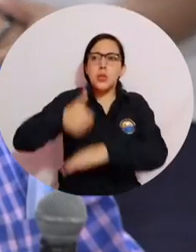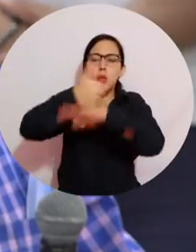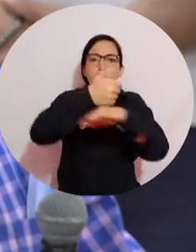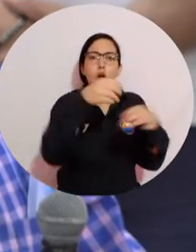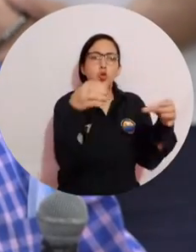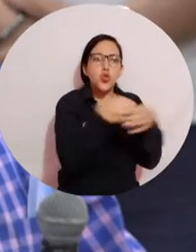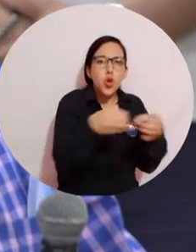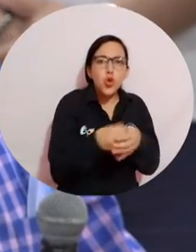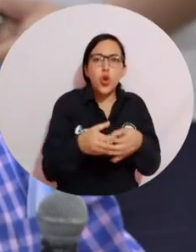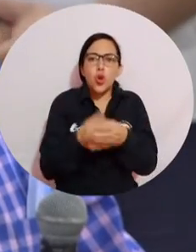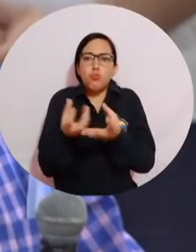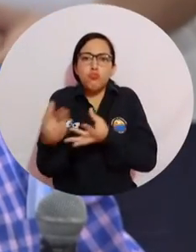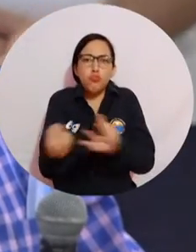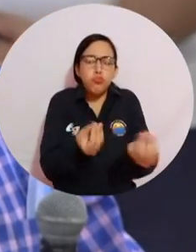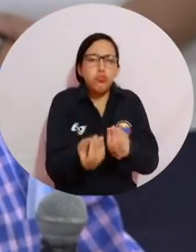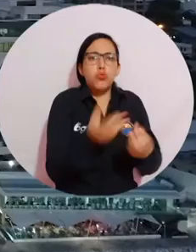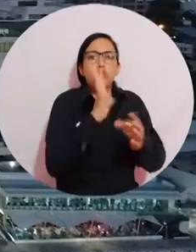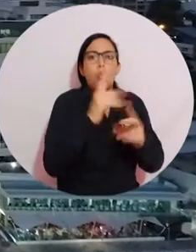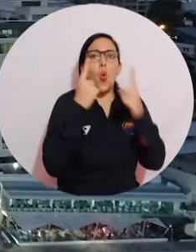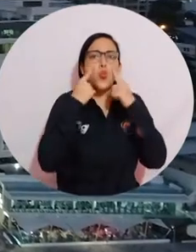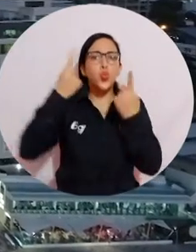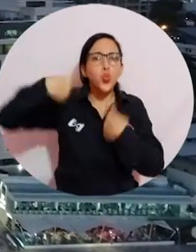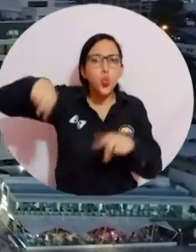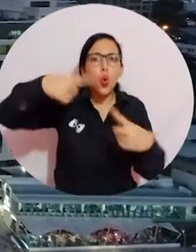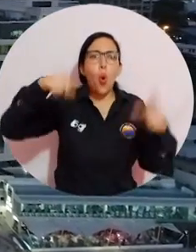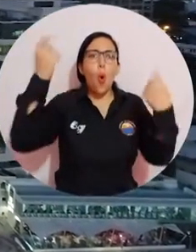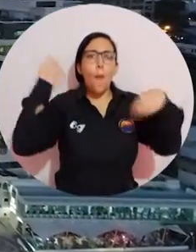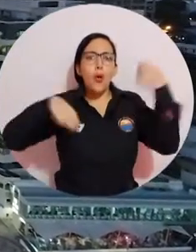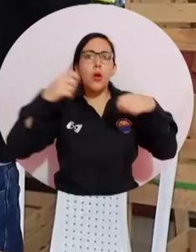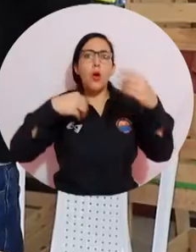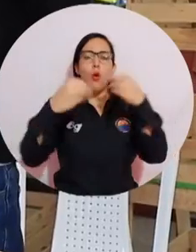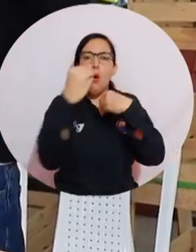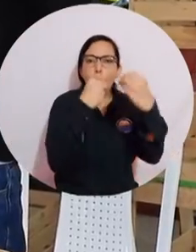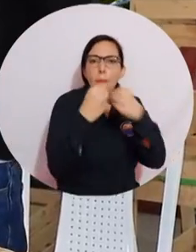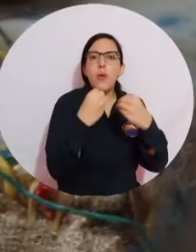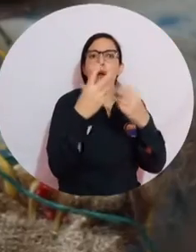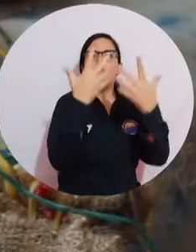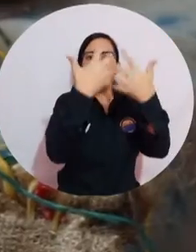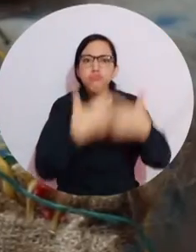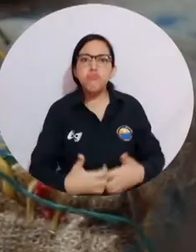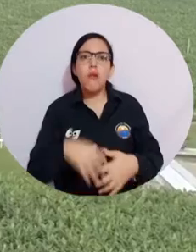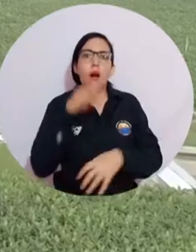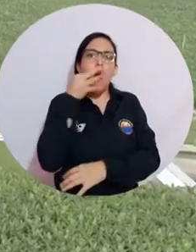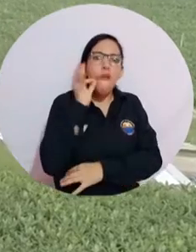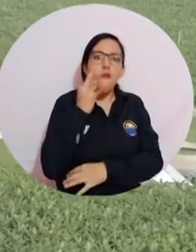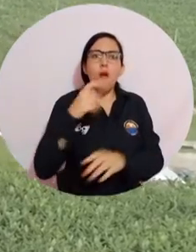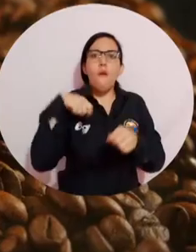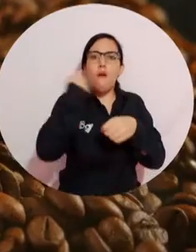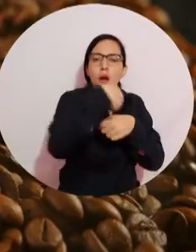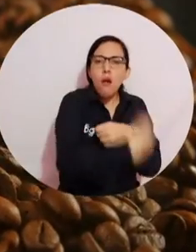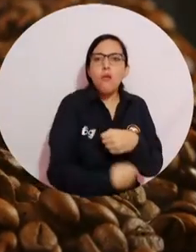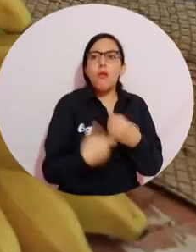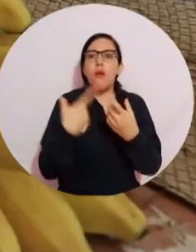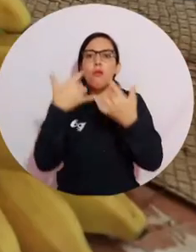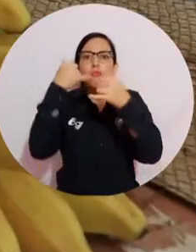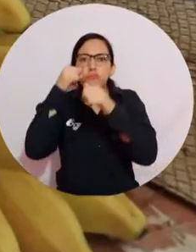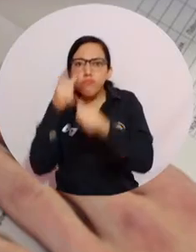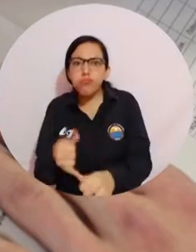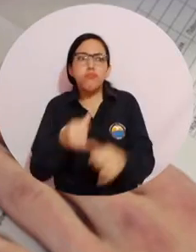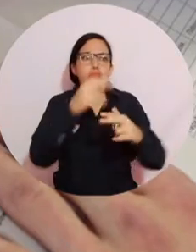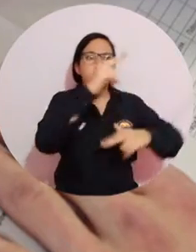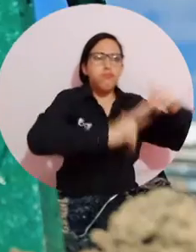Presidentes y directores de asociaciones y organizaciones del sector turístico, comercial, gastronómico, industrial, cafetero,